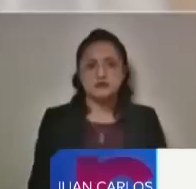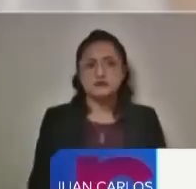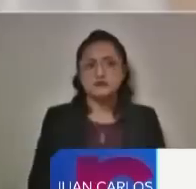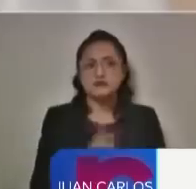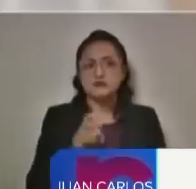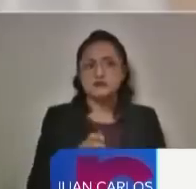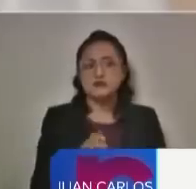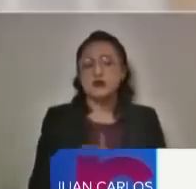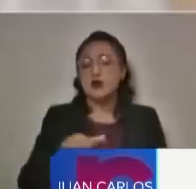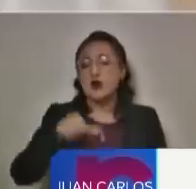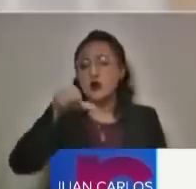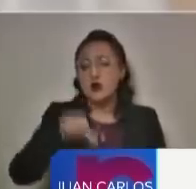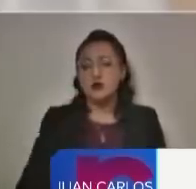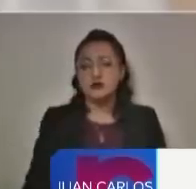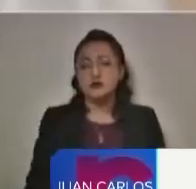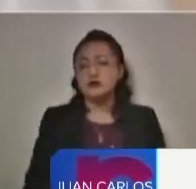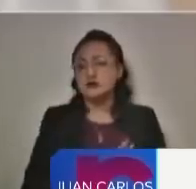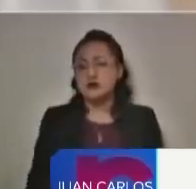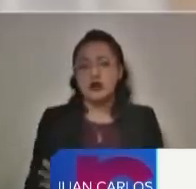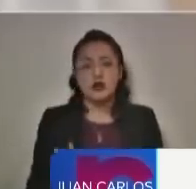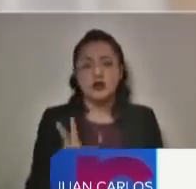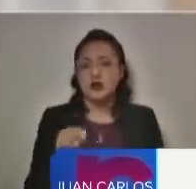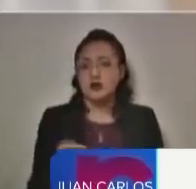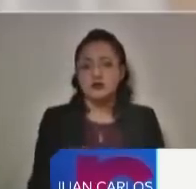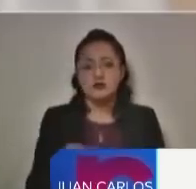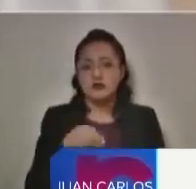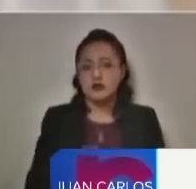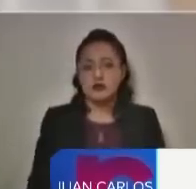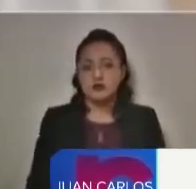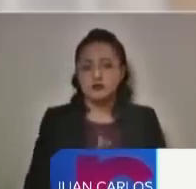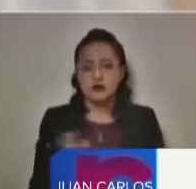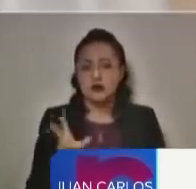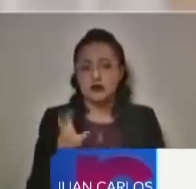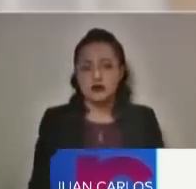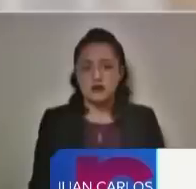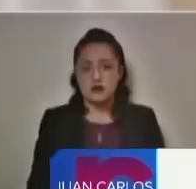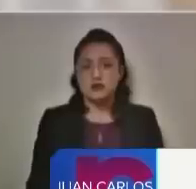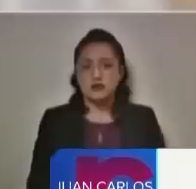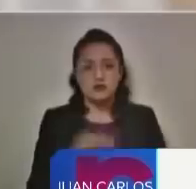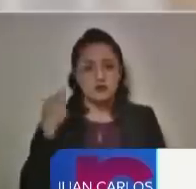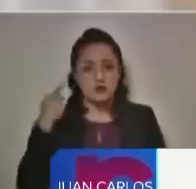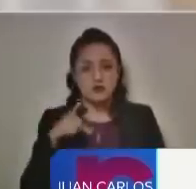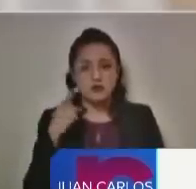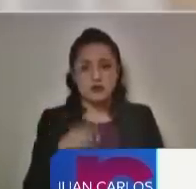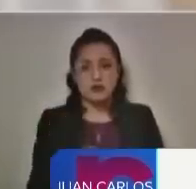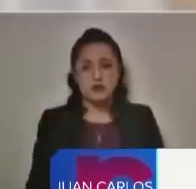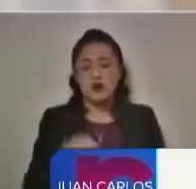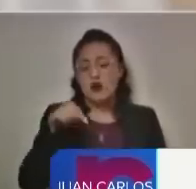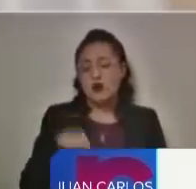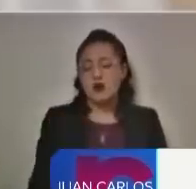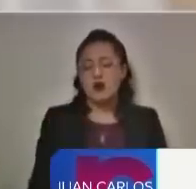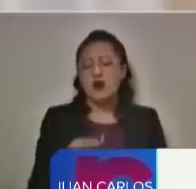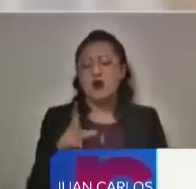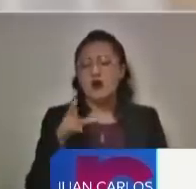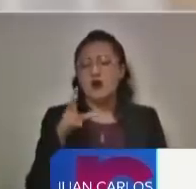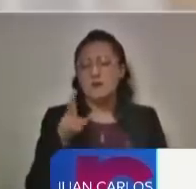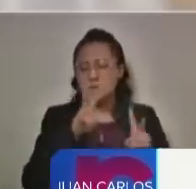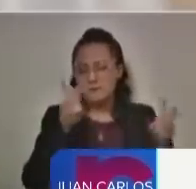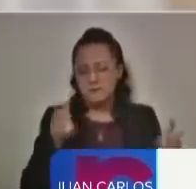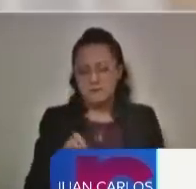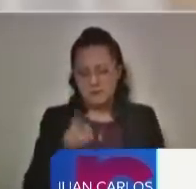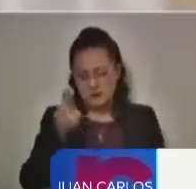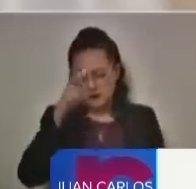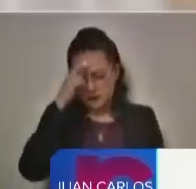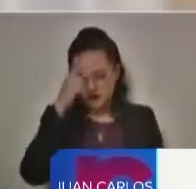Por eso a partir de hoy no se aplica ya en el estado de Puebla el